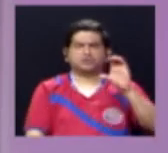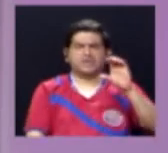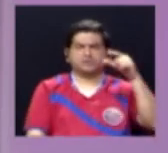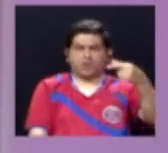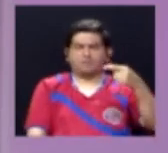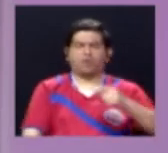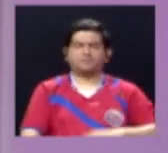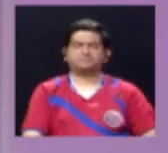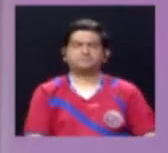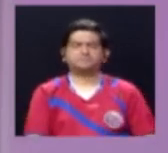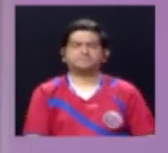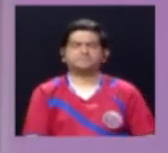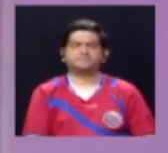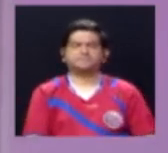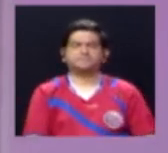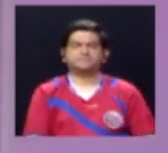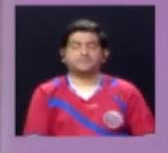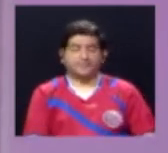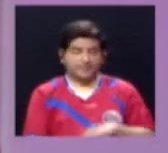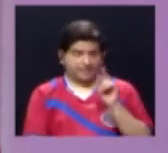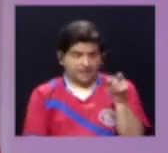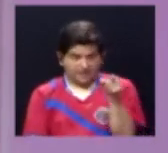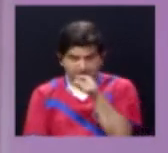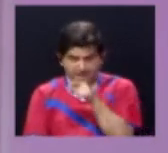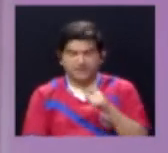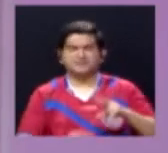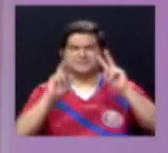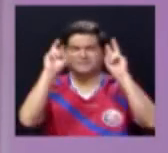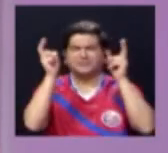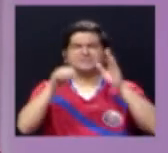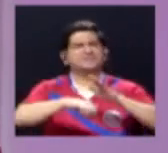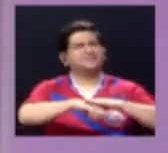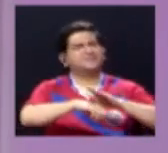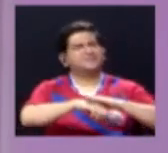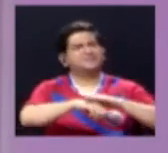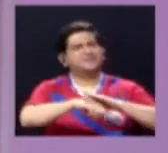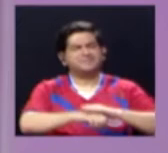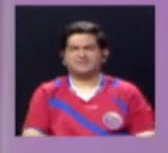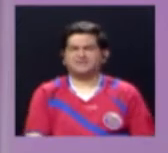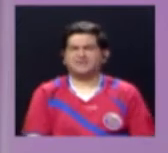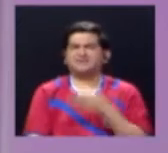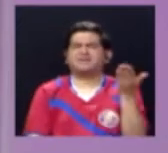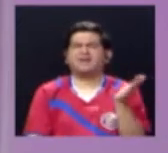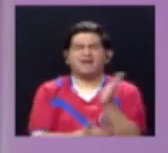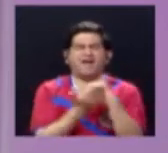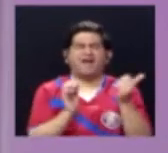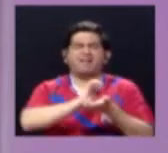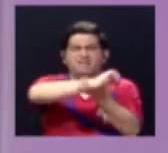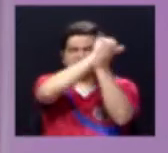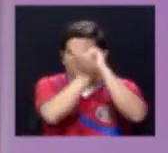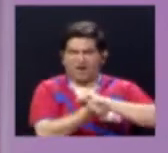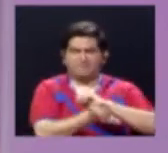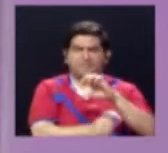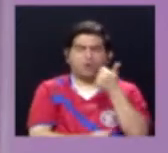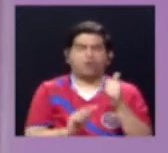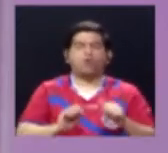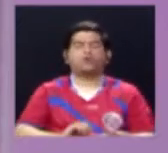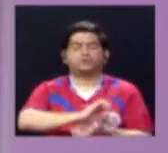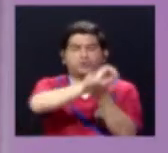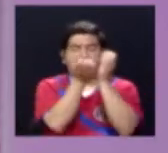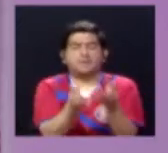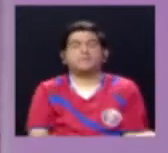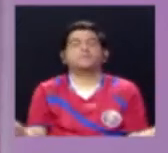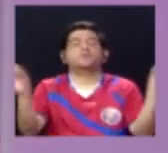gamboa de manera que esos son los temas que permiten que permiten algunos cambios el cambio cualitativo